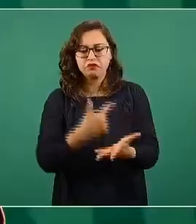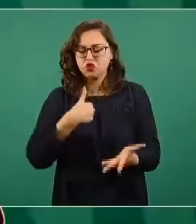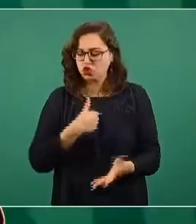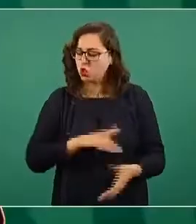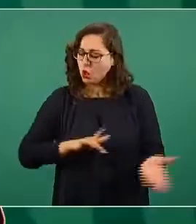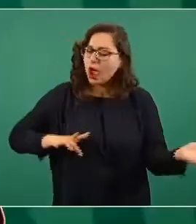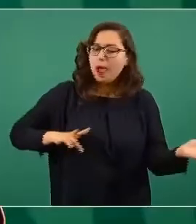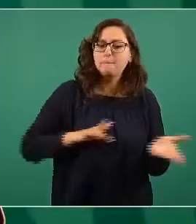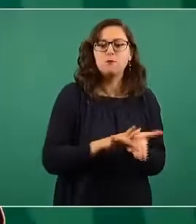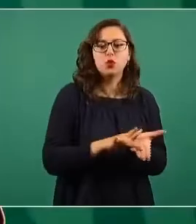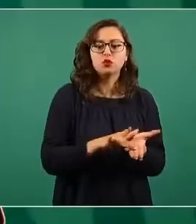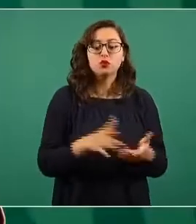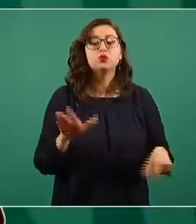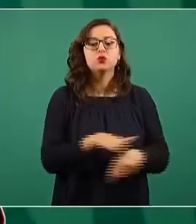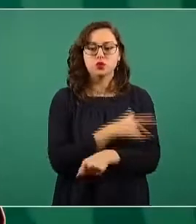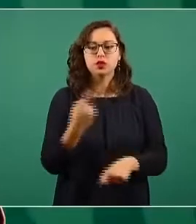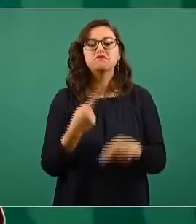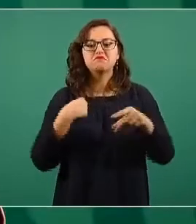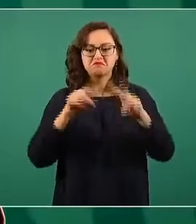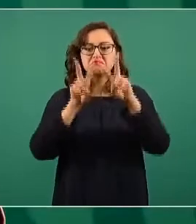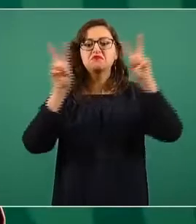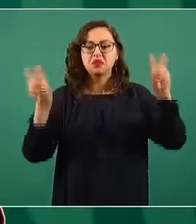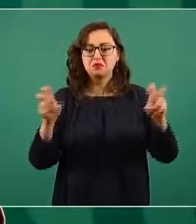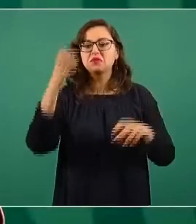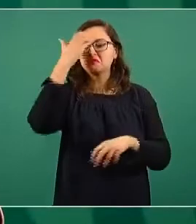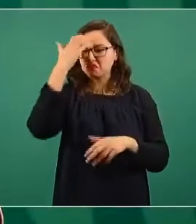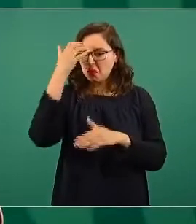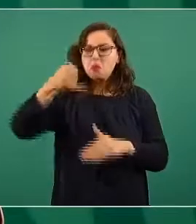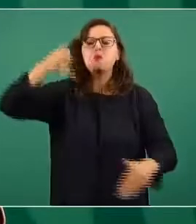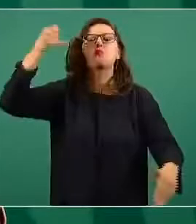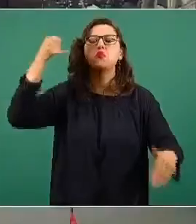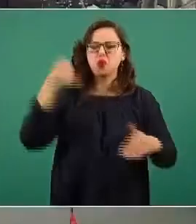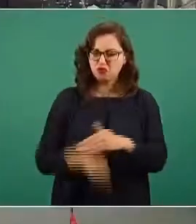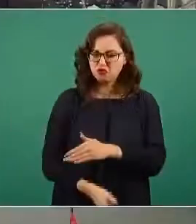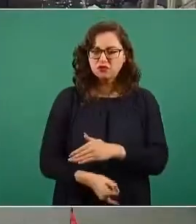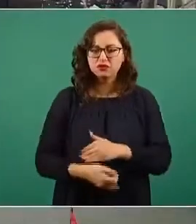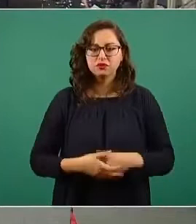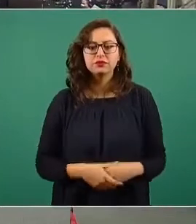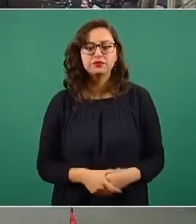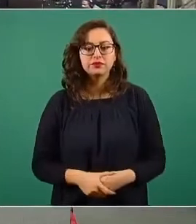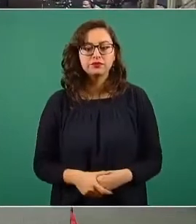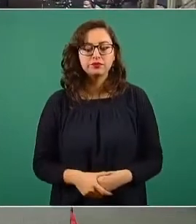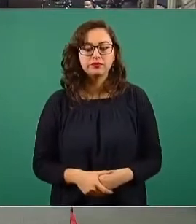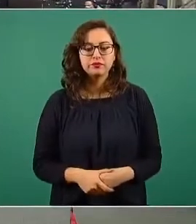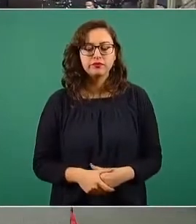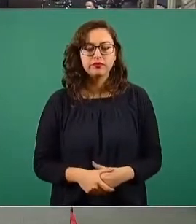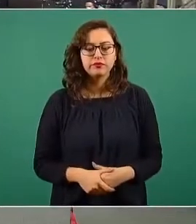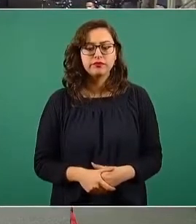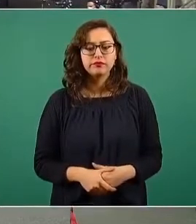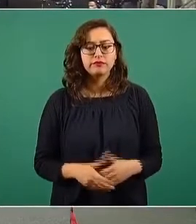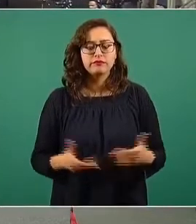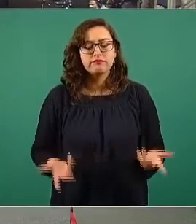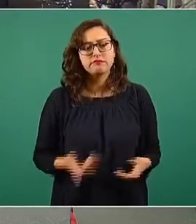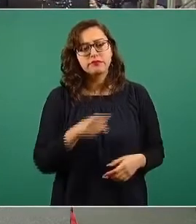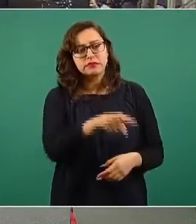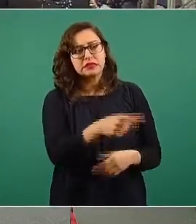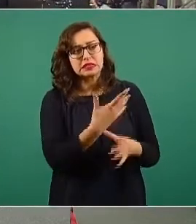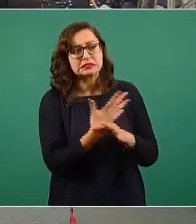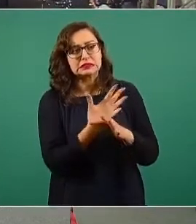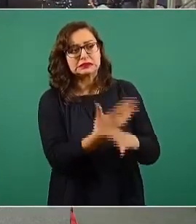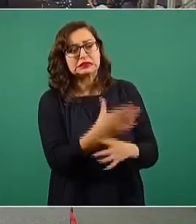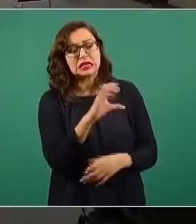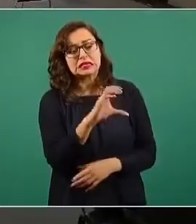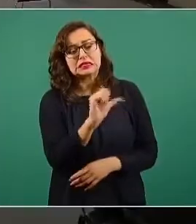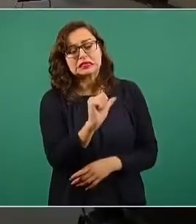tema, lo conozco a profundidad. Incluso, secretaria, mencionan que en el CEAP ha habido una serie